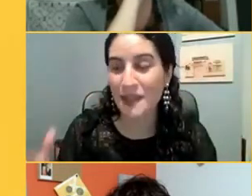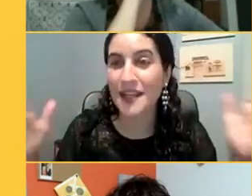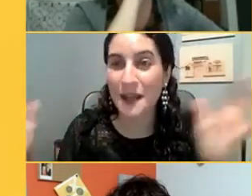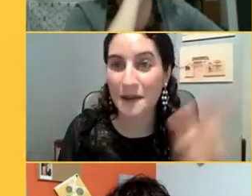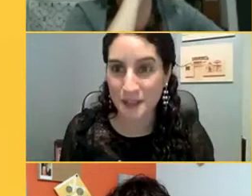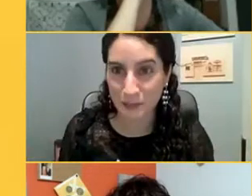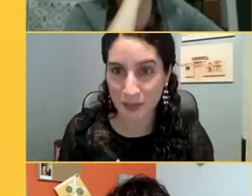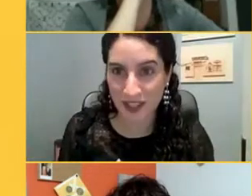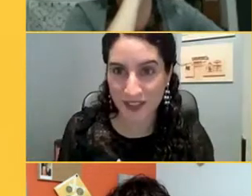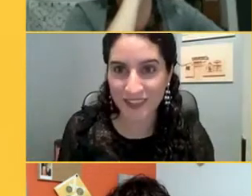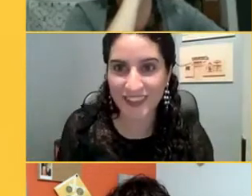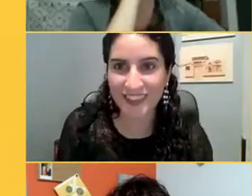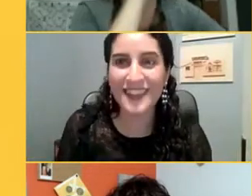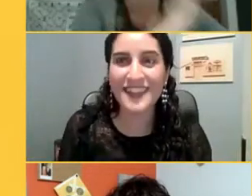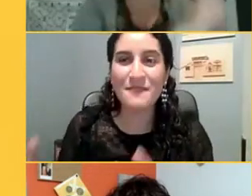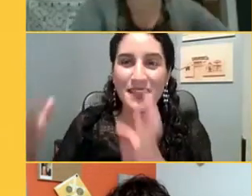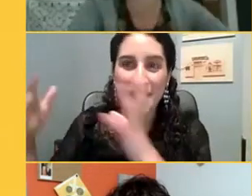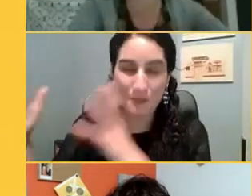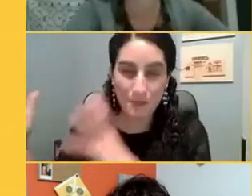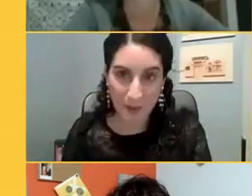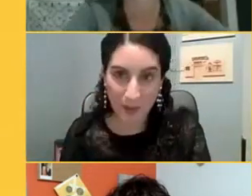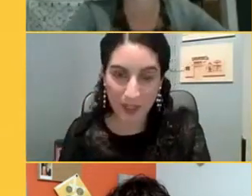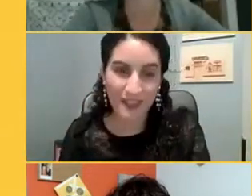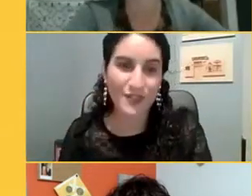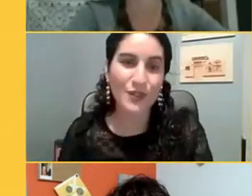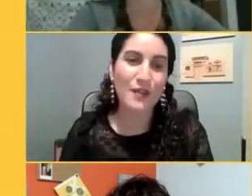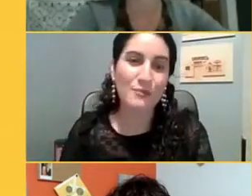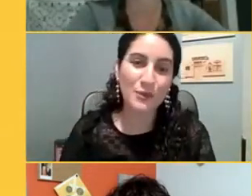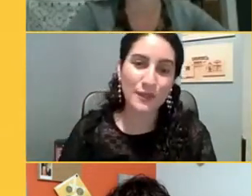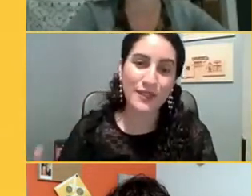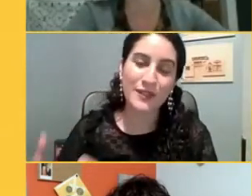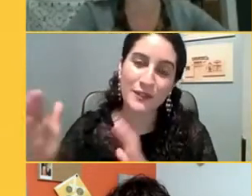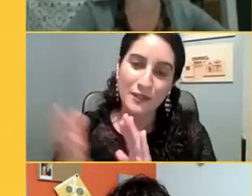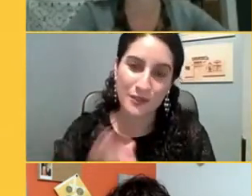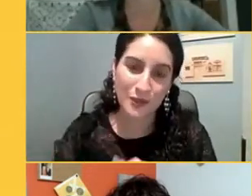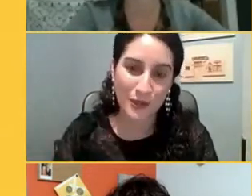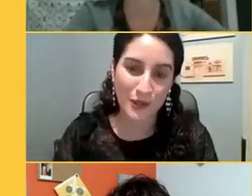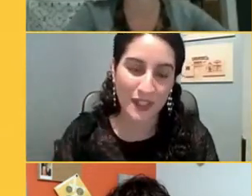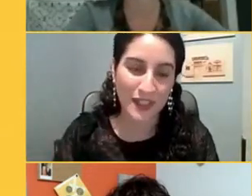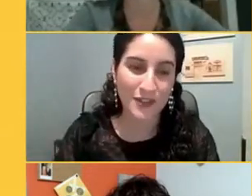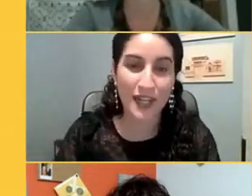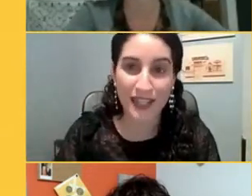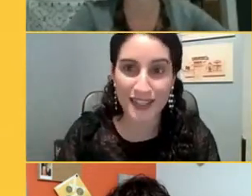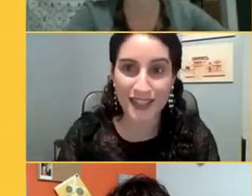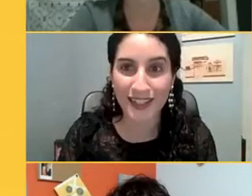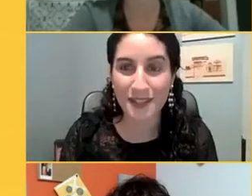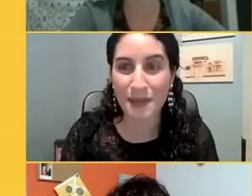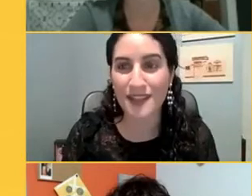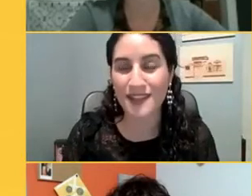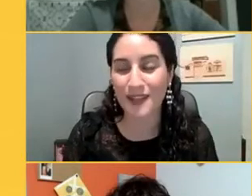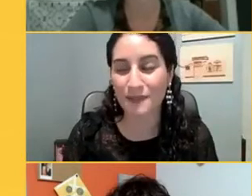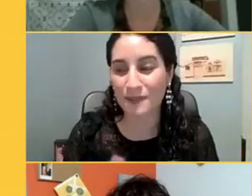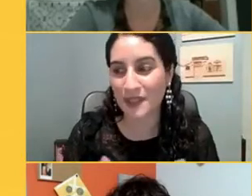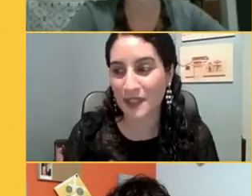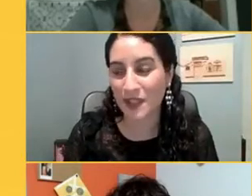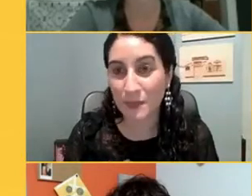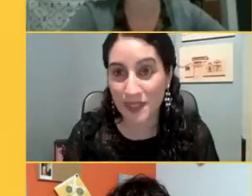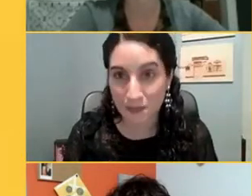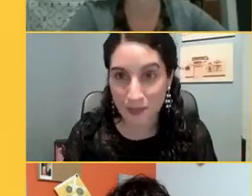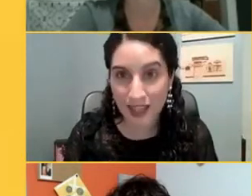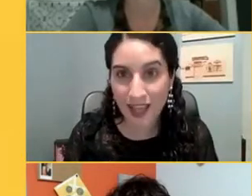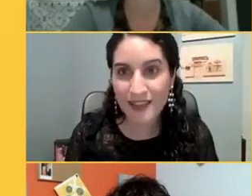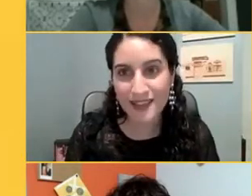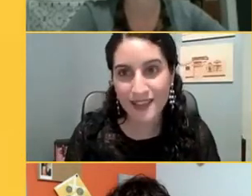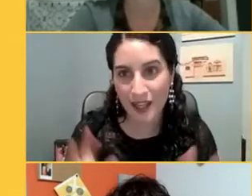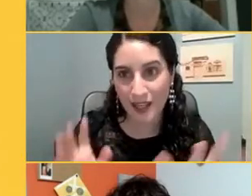que mañana abre el museo, mañana empezamos la atención al público, todas las que están en Lima están